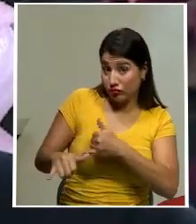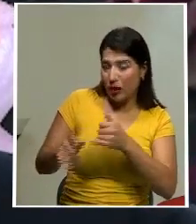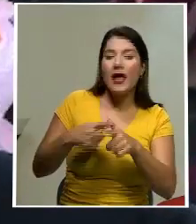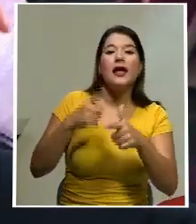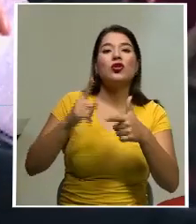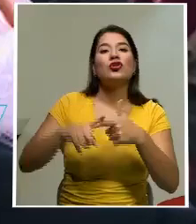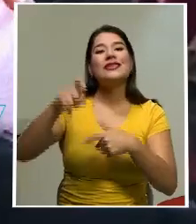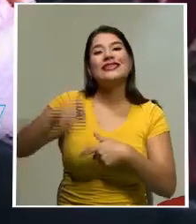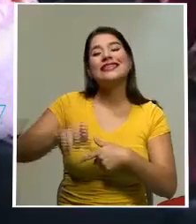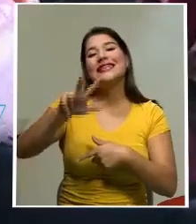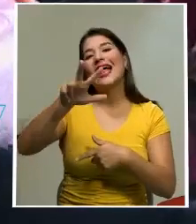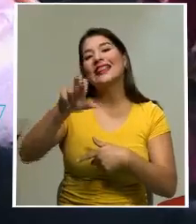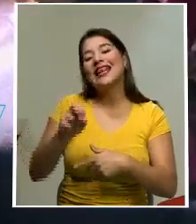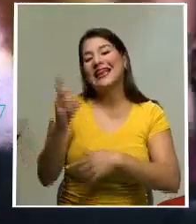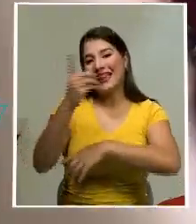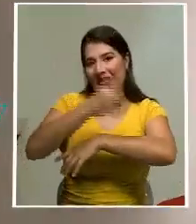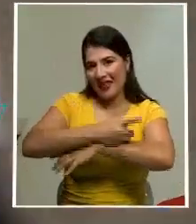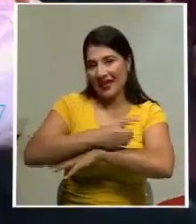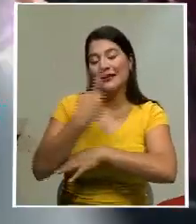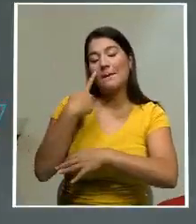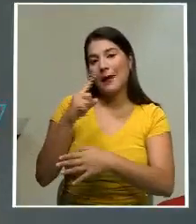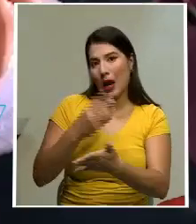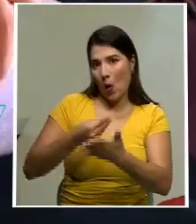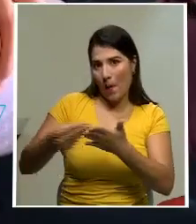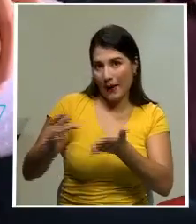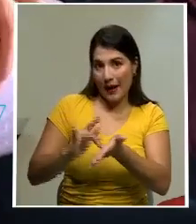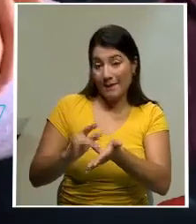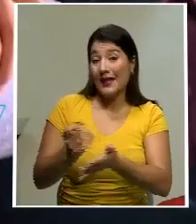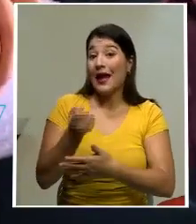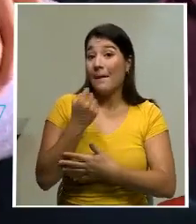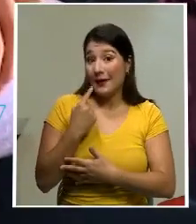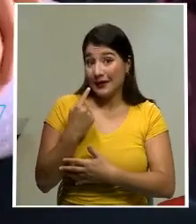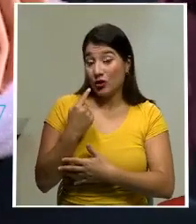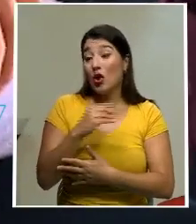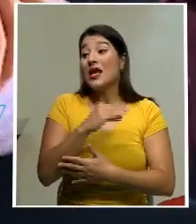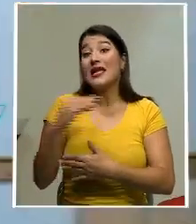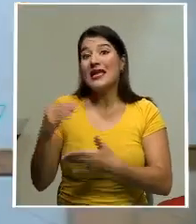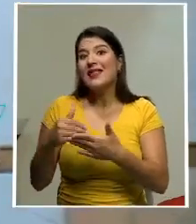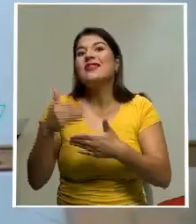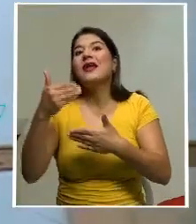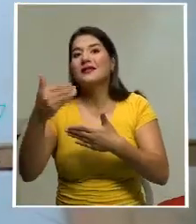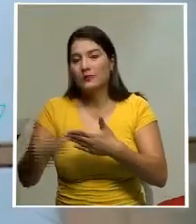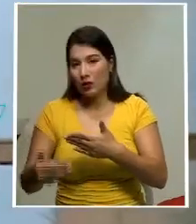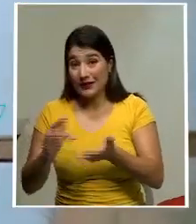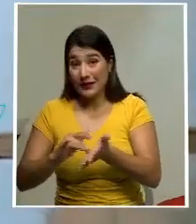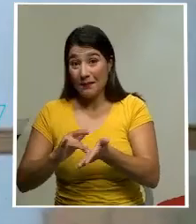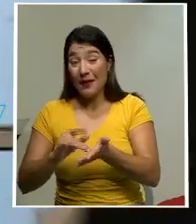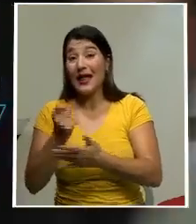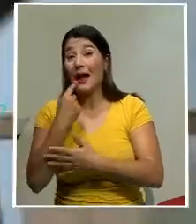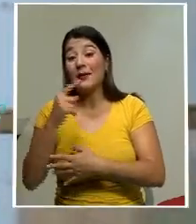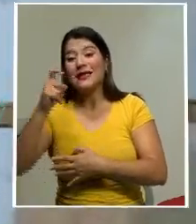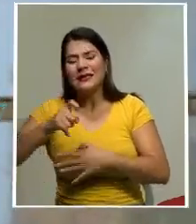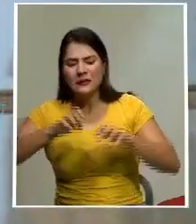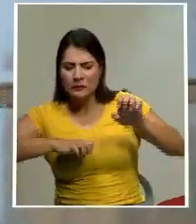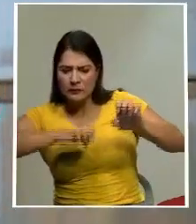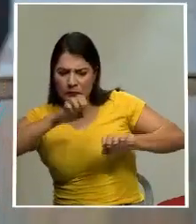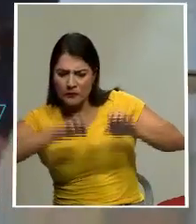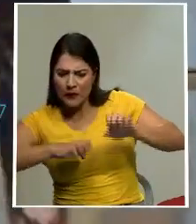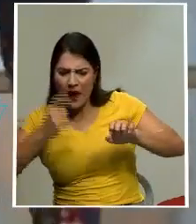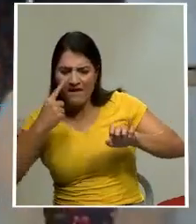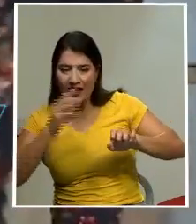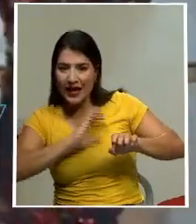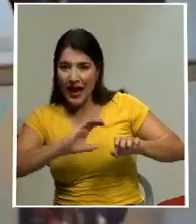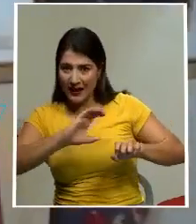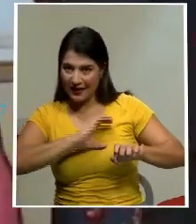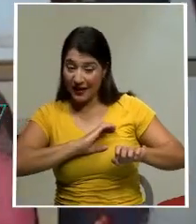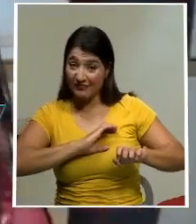30 días después y posterior a esta fecha el medicamento debe ser sometido a los controles de calidad requeridos en un periodo de 15